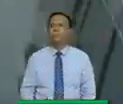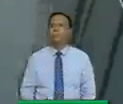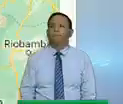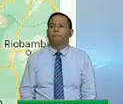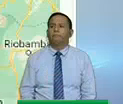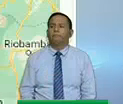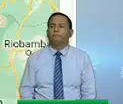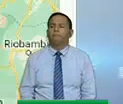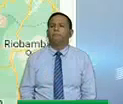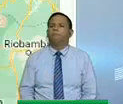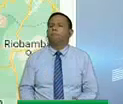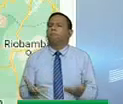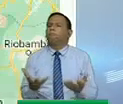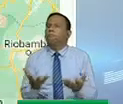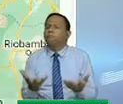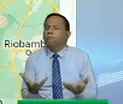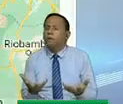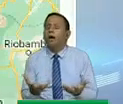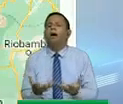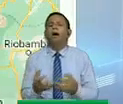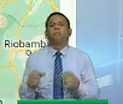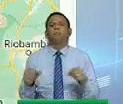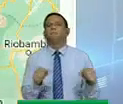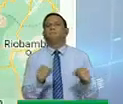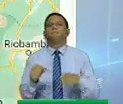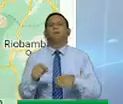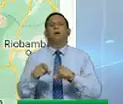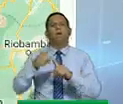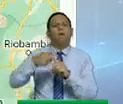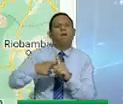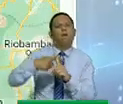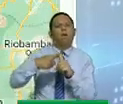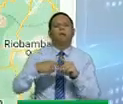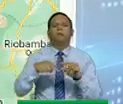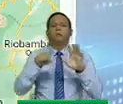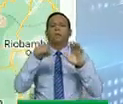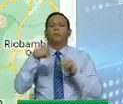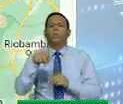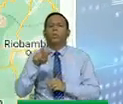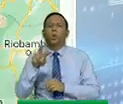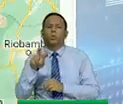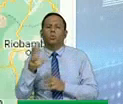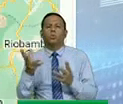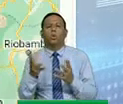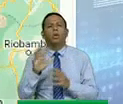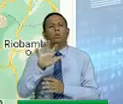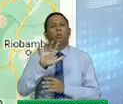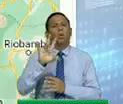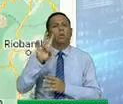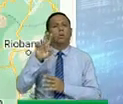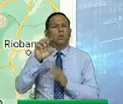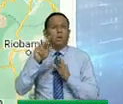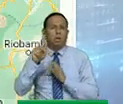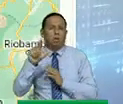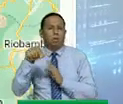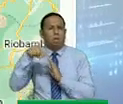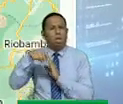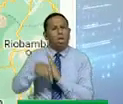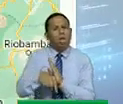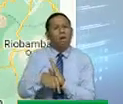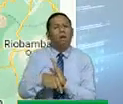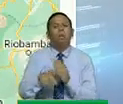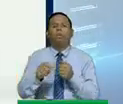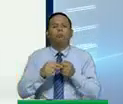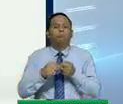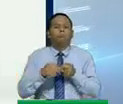Se trató de un sismo de 6 grados de magnitud con profundidad de 57 kilómetros, que tuvo como epicentro un punto ubicado a 12